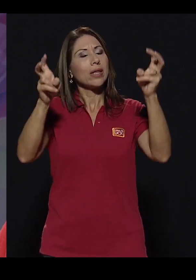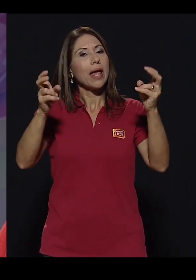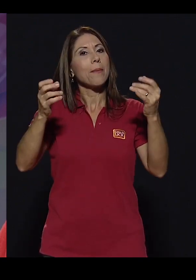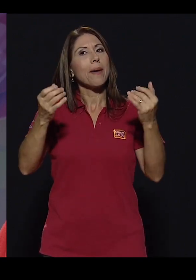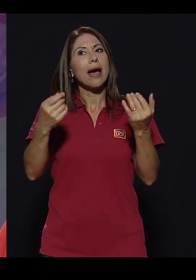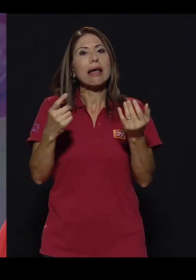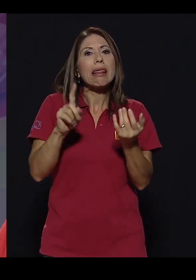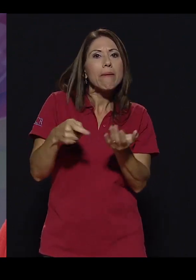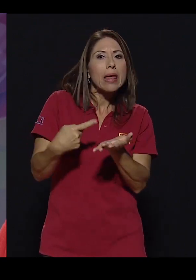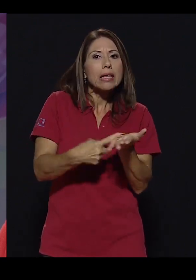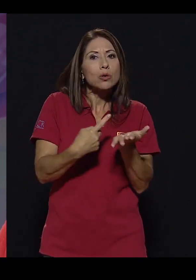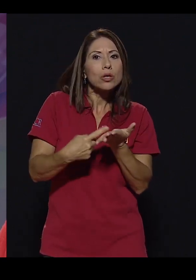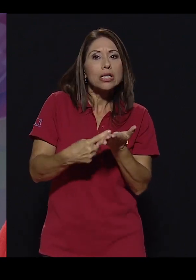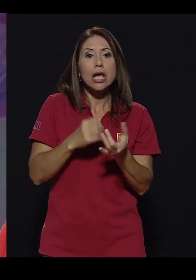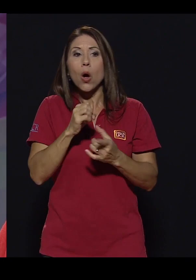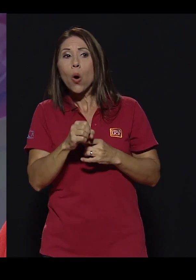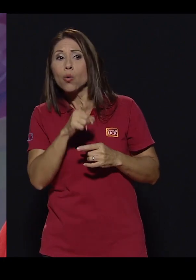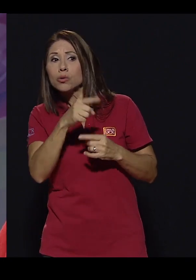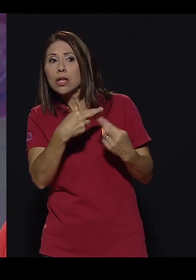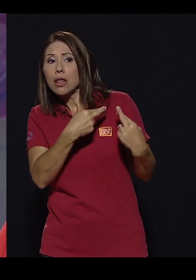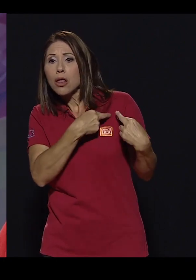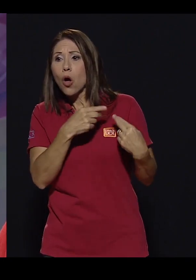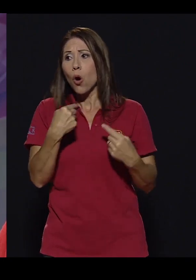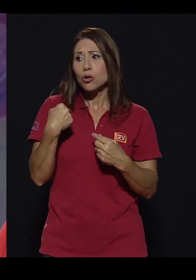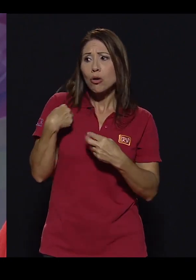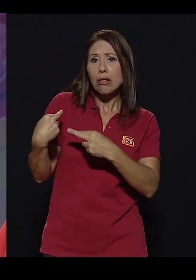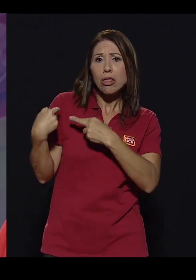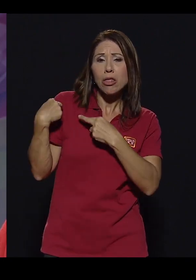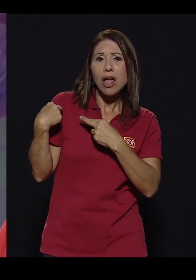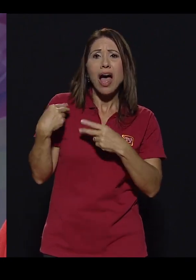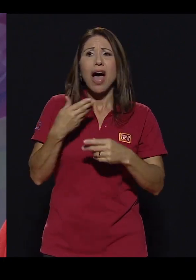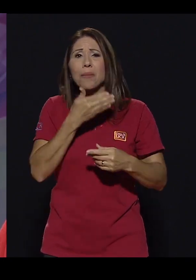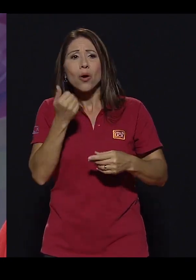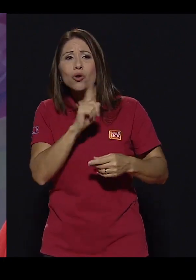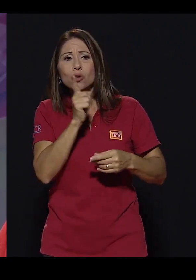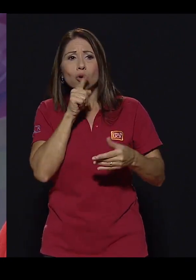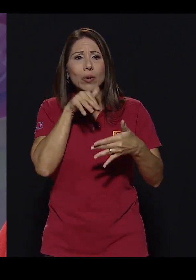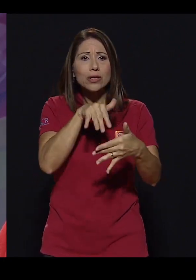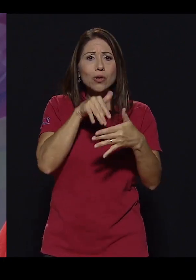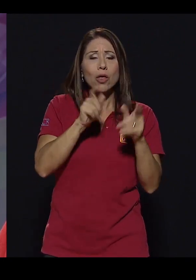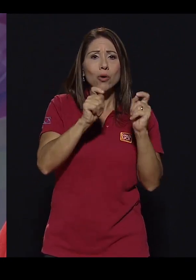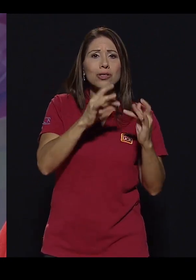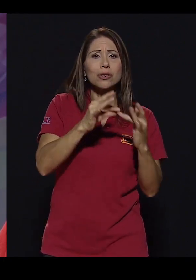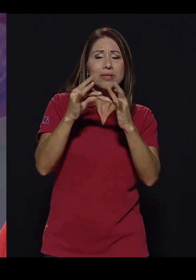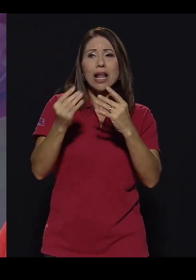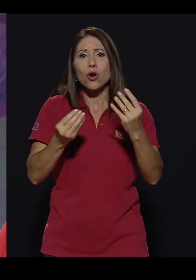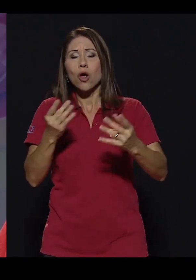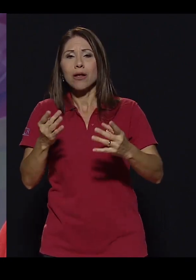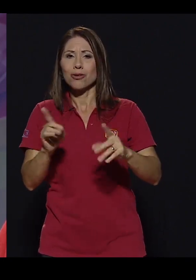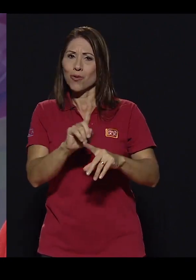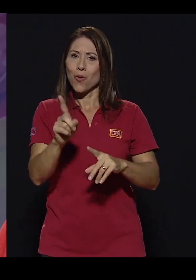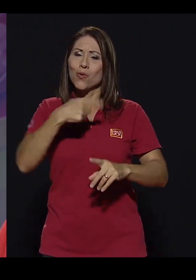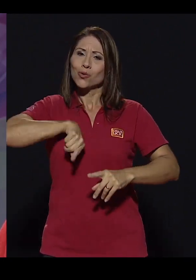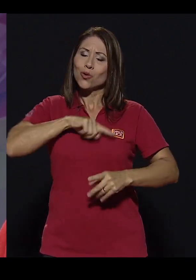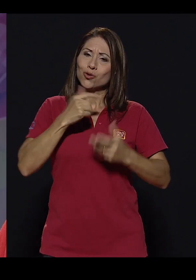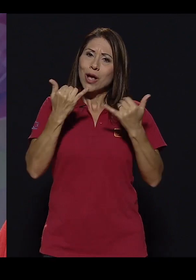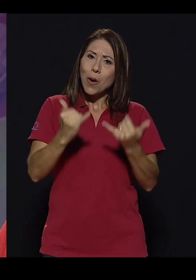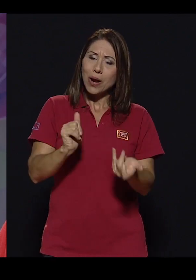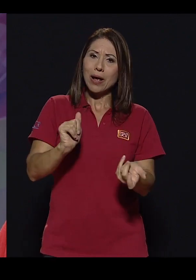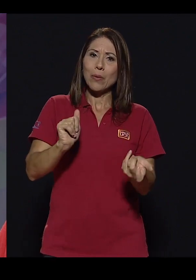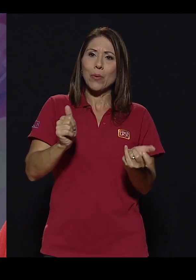tema de discusión o de que a mí me toca o que si no yo hubiera estudiado educación especial o no vivimos en un mundo cambiante y tenemos que adaptarnos